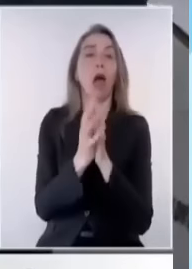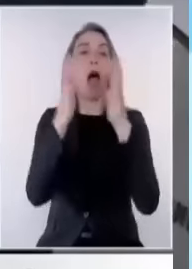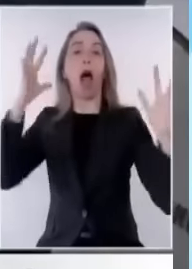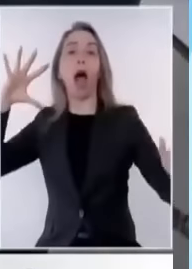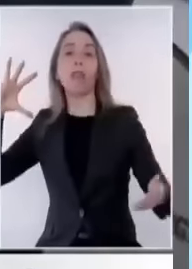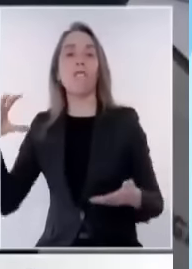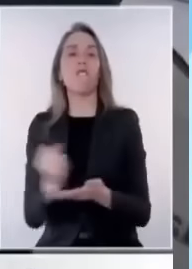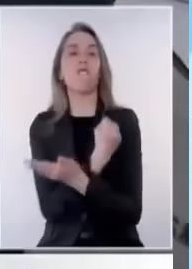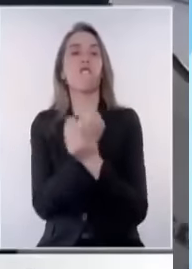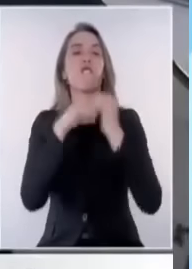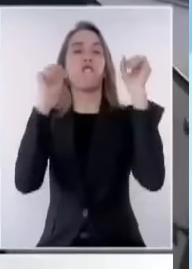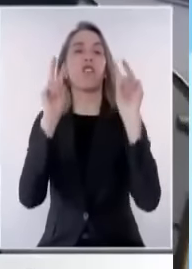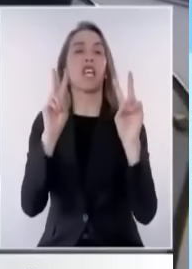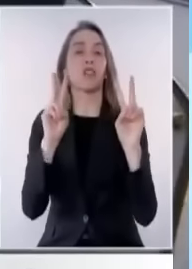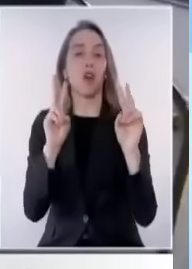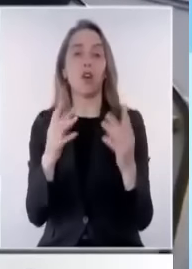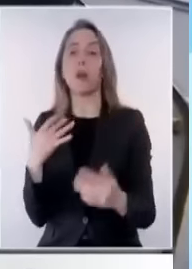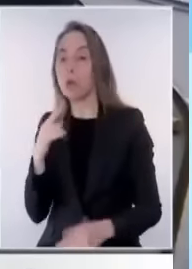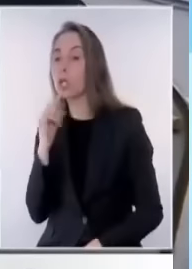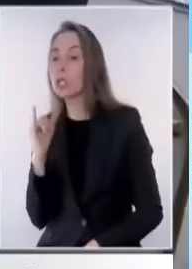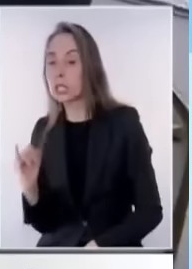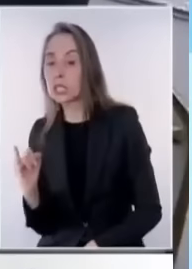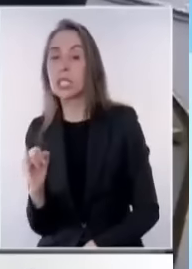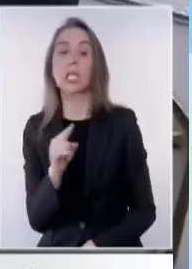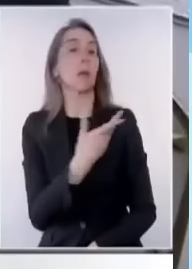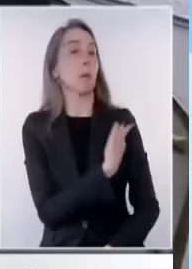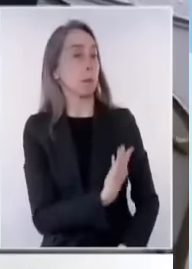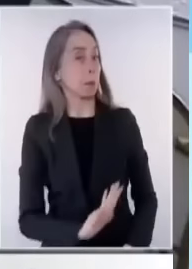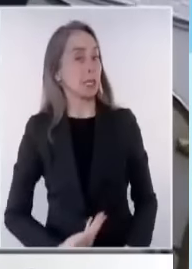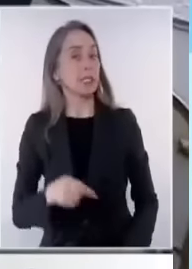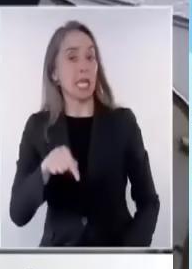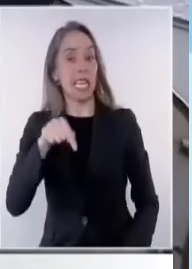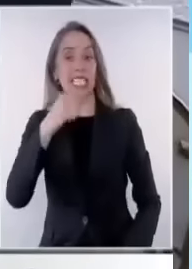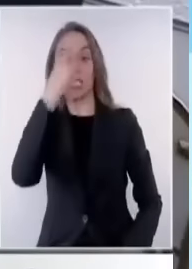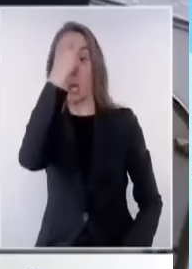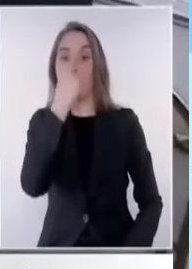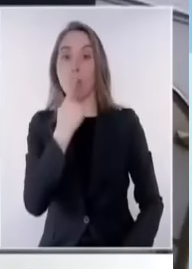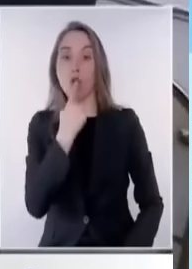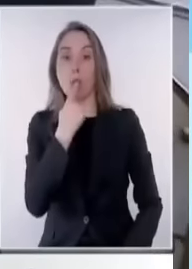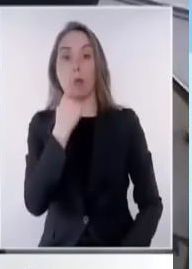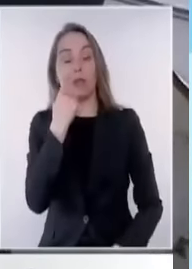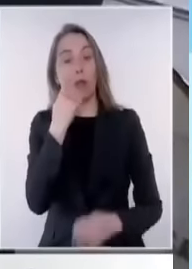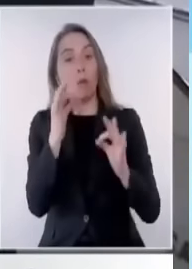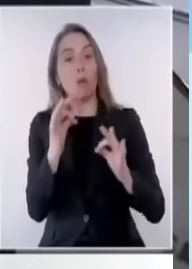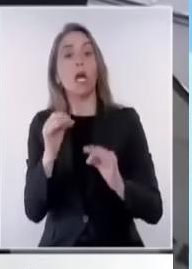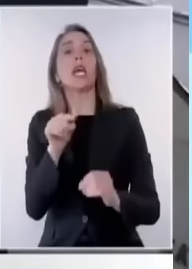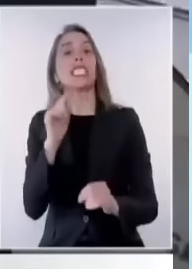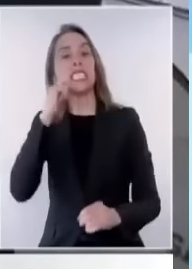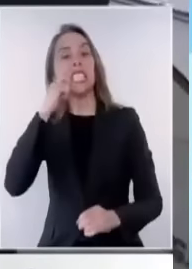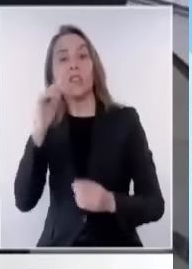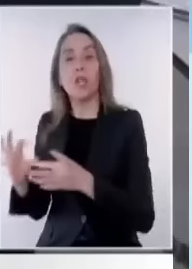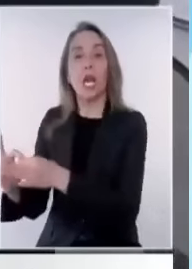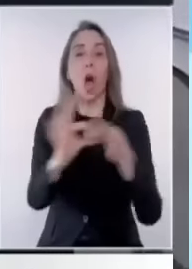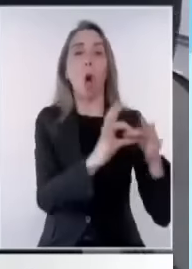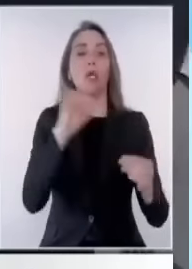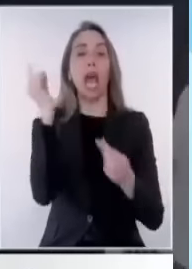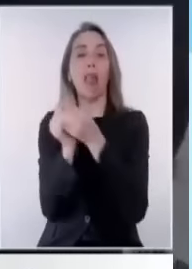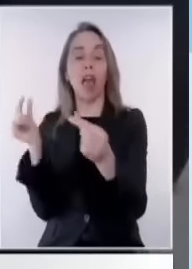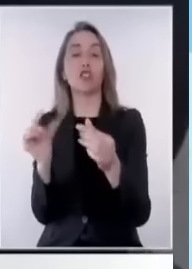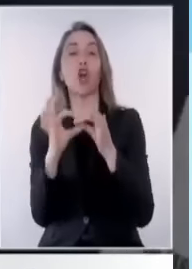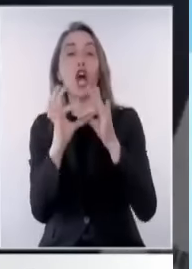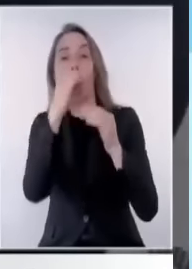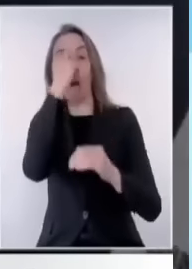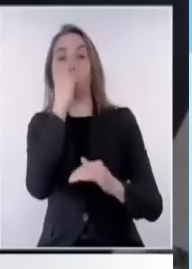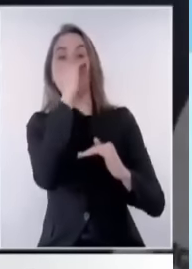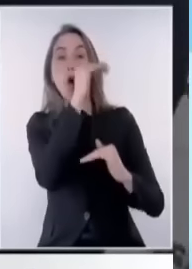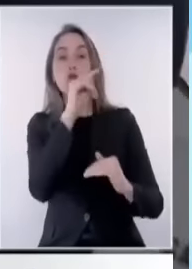victorias. Y por eso es tan importante. Efectivamente, su esencia. De hecho, este monumento es testimonio de la unidad nacional. No lo tendríamos hoy día si no